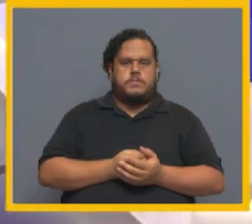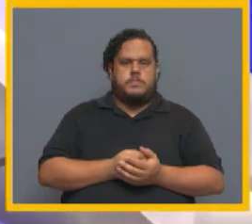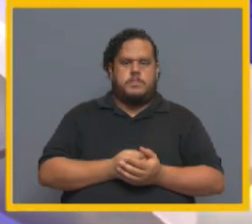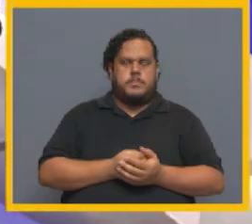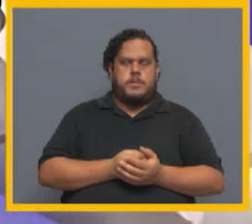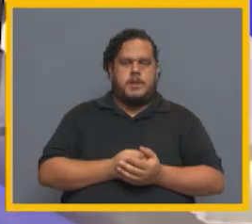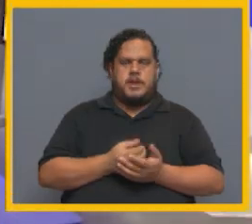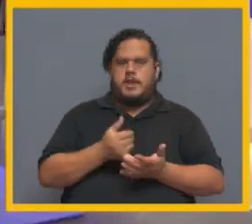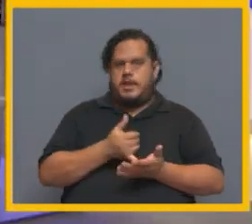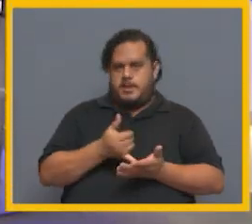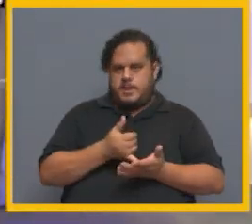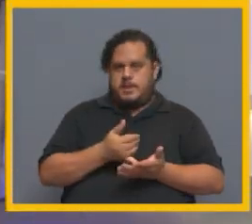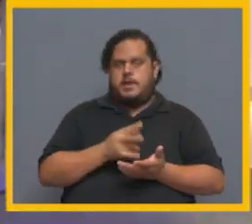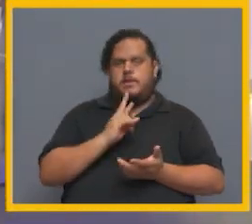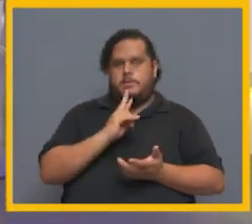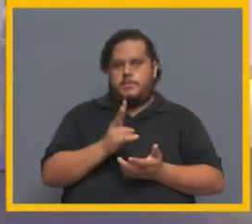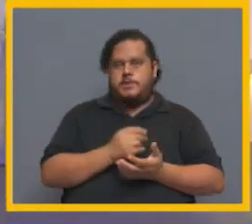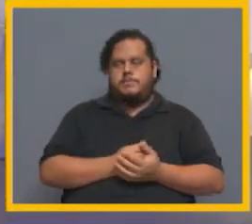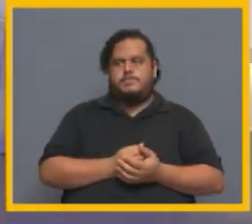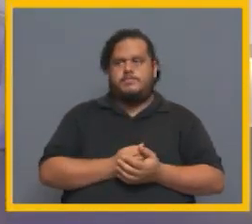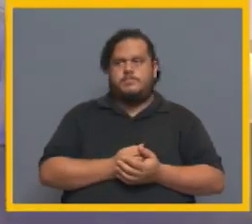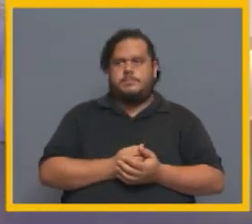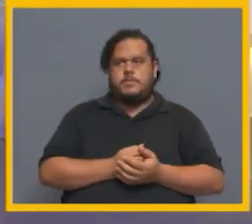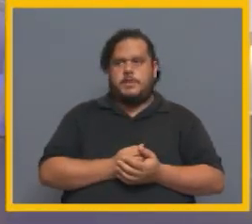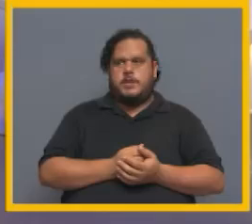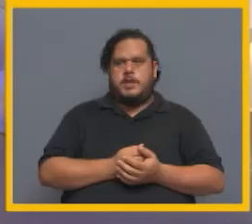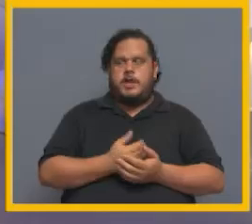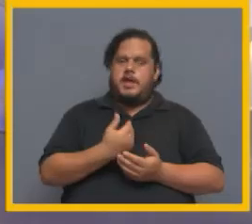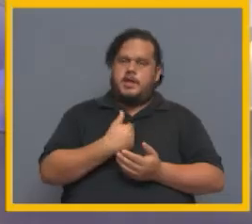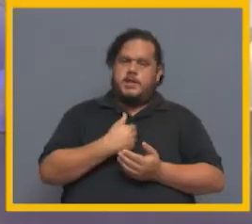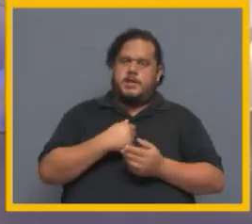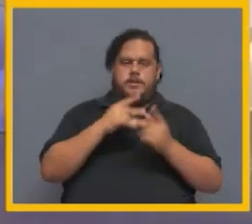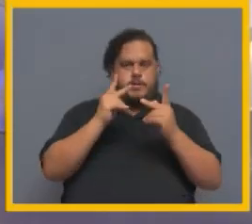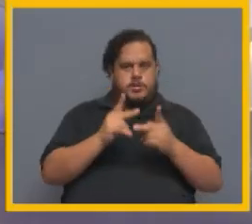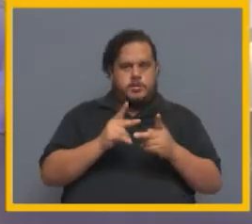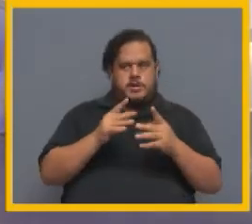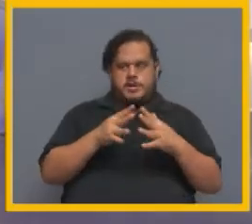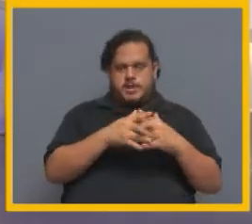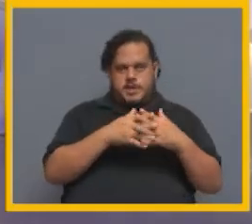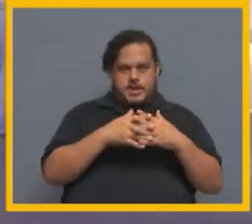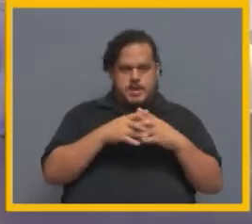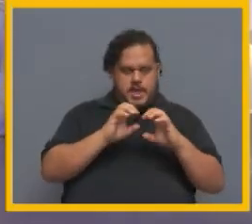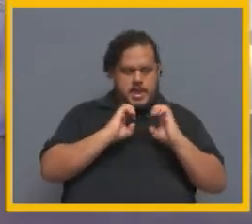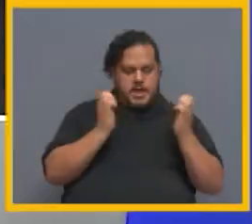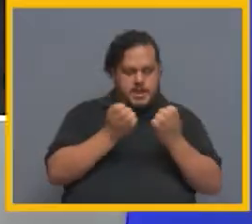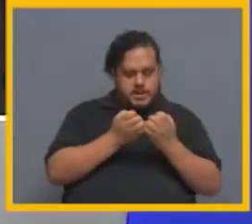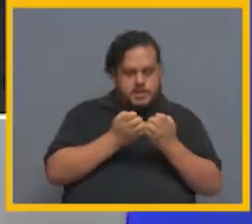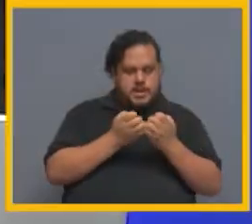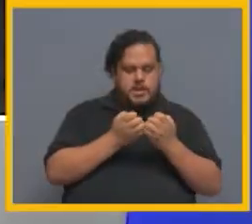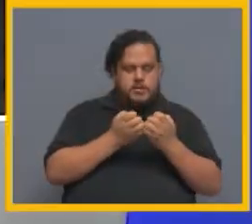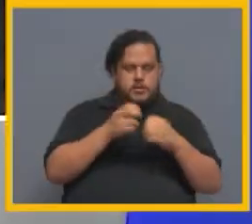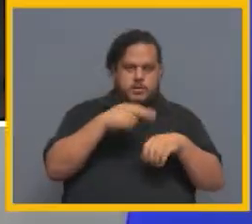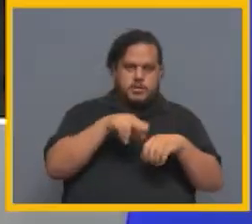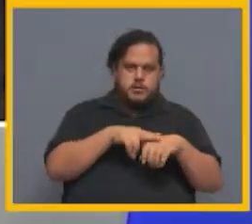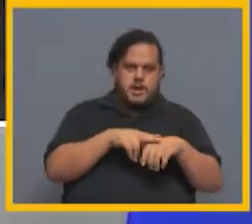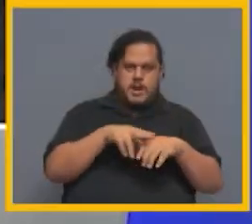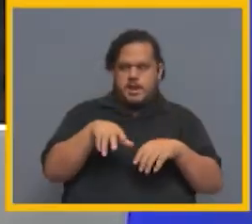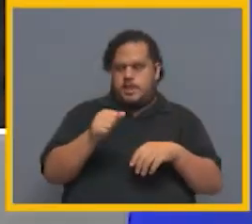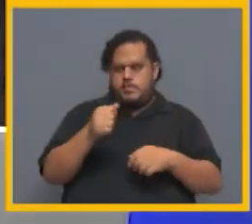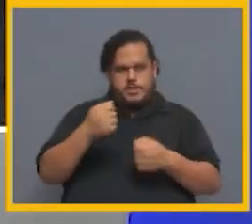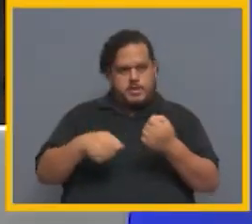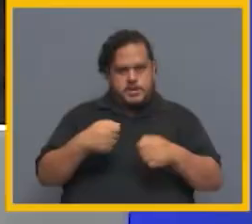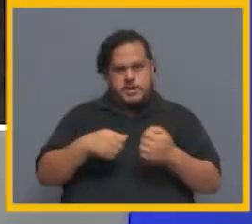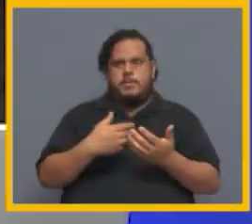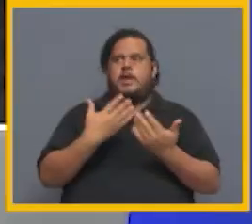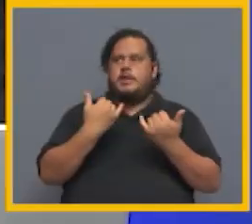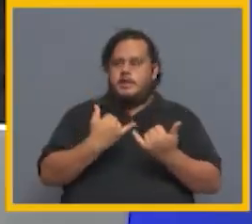Es delicado, ¿verdad? Lo de tener gente en el Estadio Nacional en el mes de septiembre. Correcto. Y es que